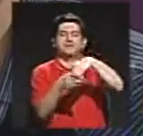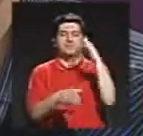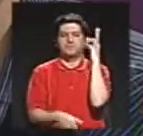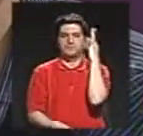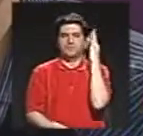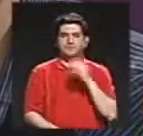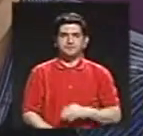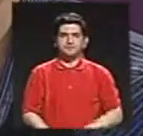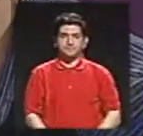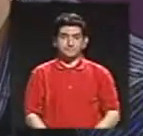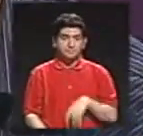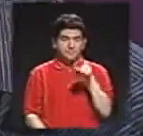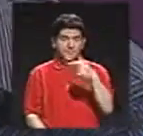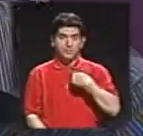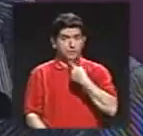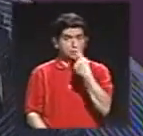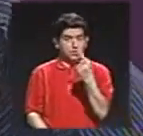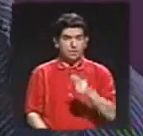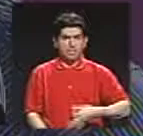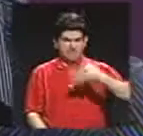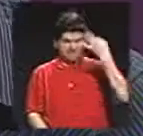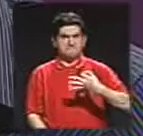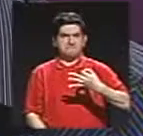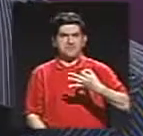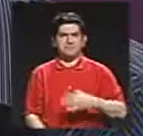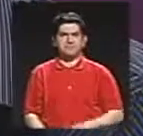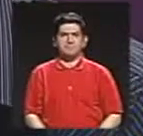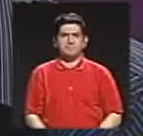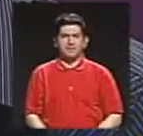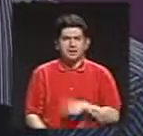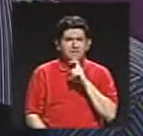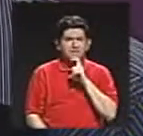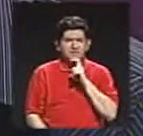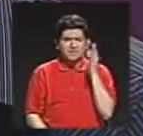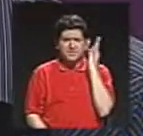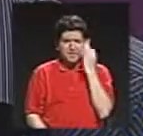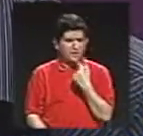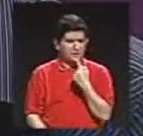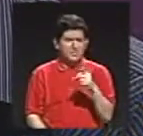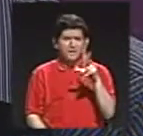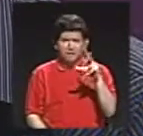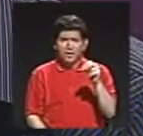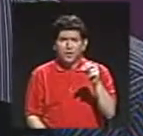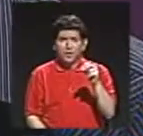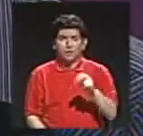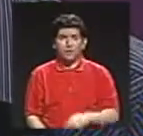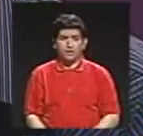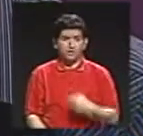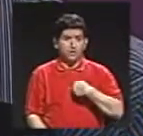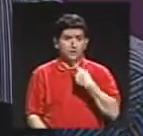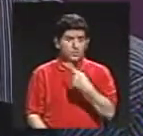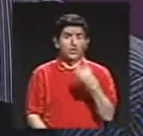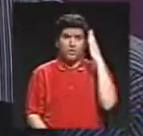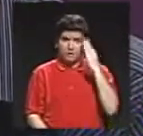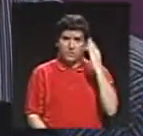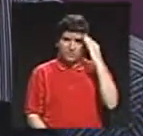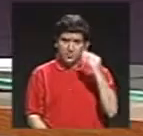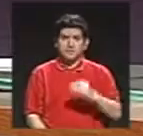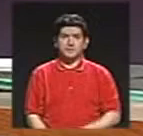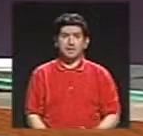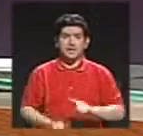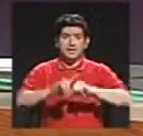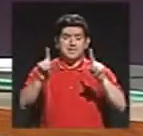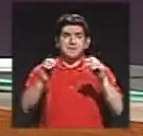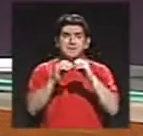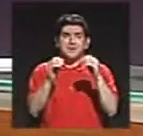la mujer y eso cuando yo te dije tan firmemente que si le costaba a la mujer decir que no eh lo digo por experiencia